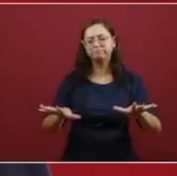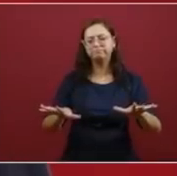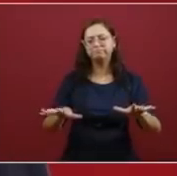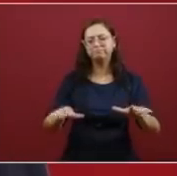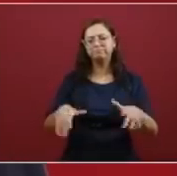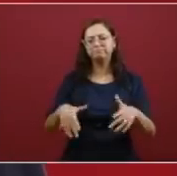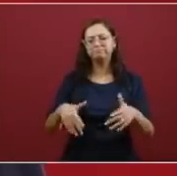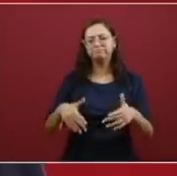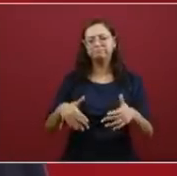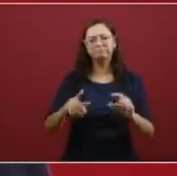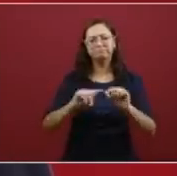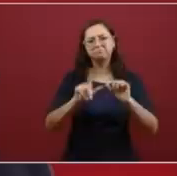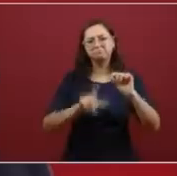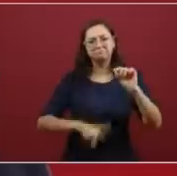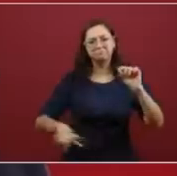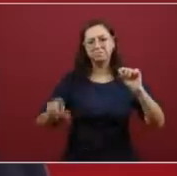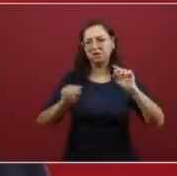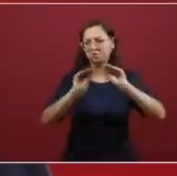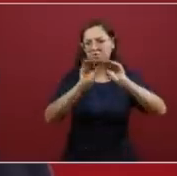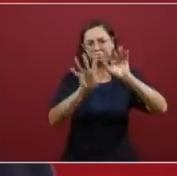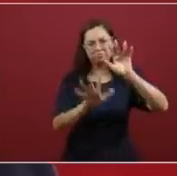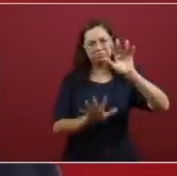en nuestro país